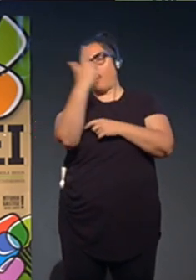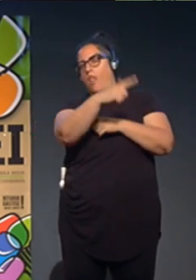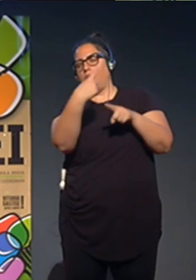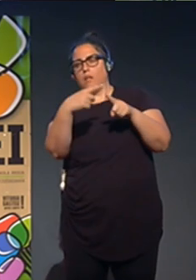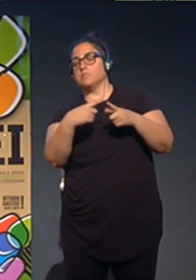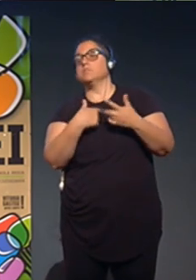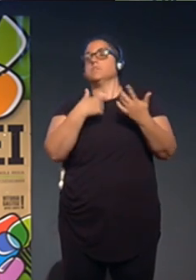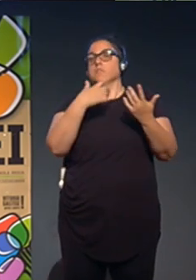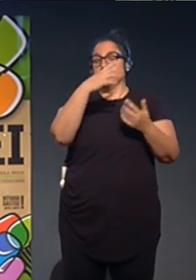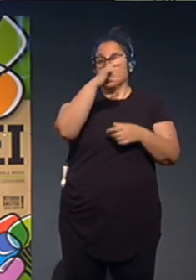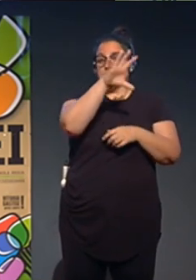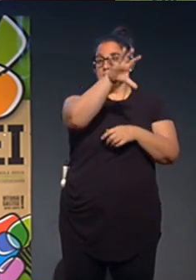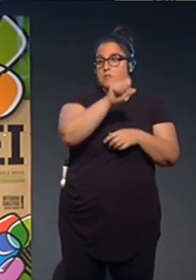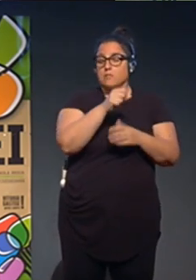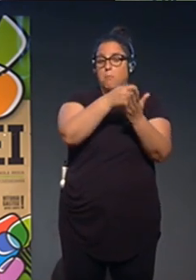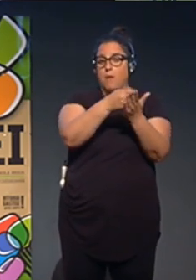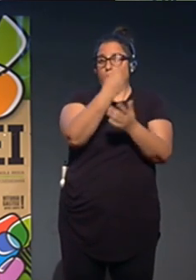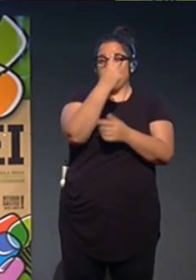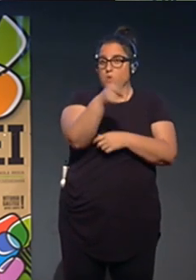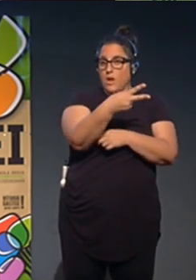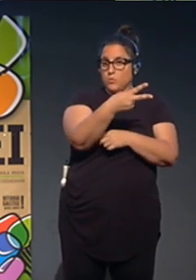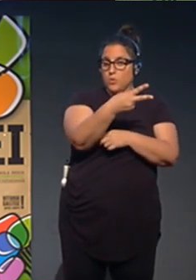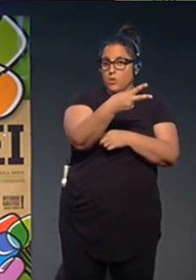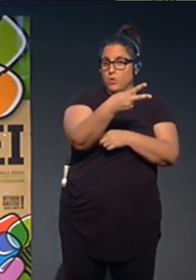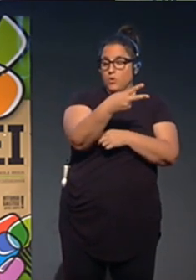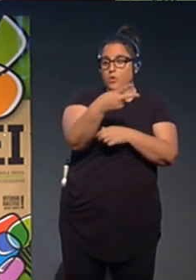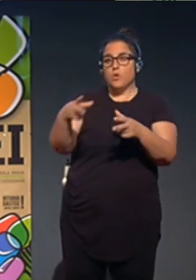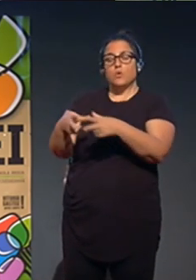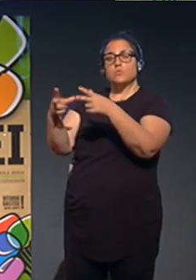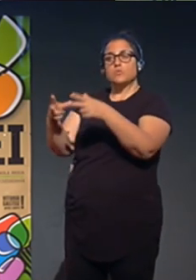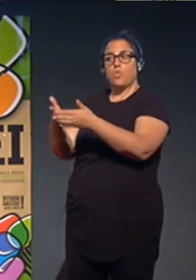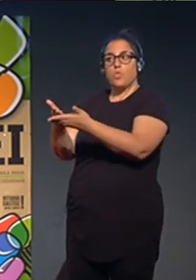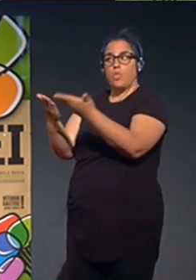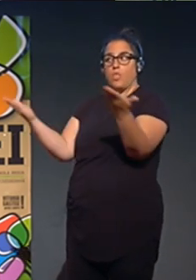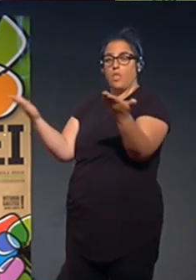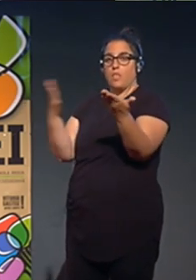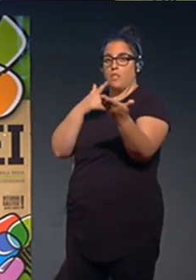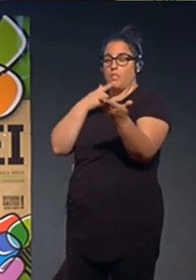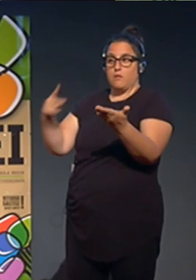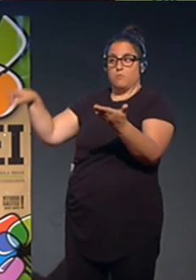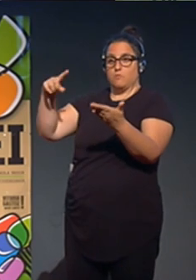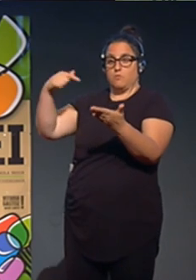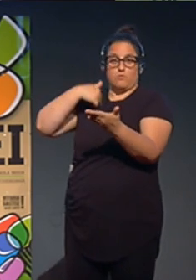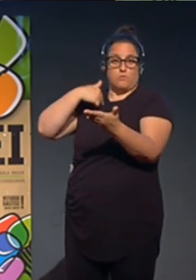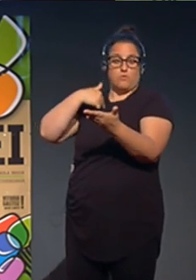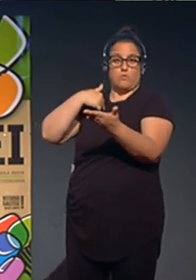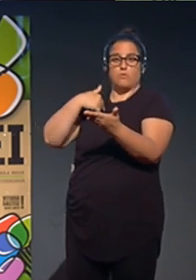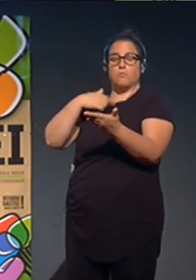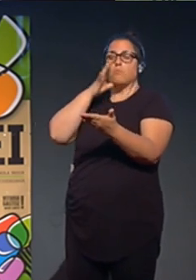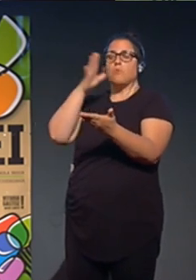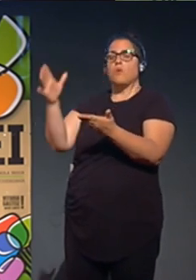distancia por cada Euro que pagamos la sociedad o sea vosotros y yo a través de nuestros